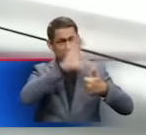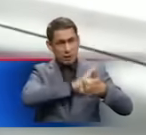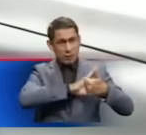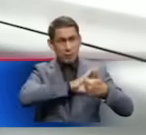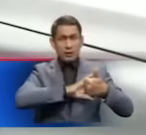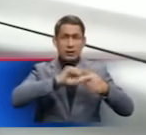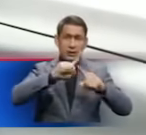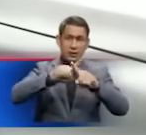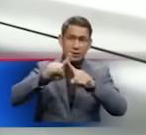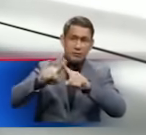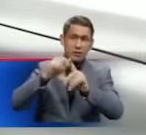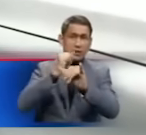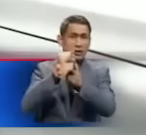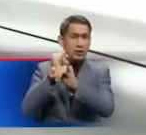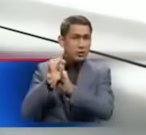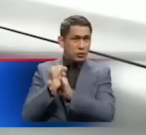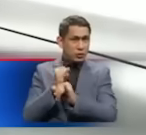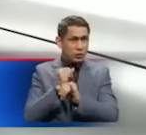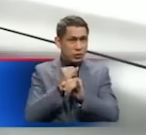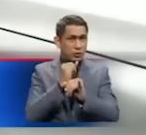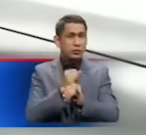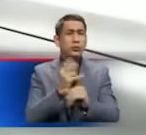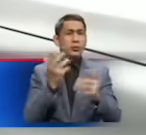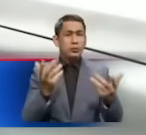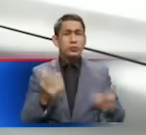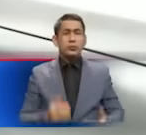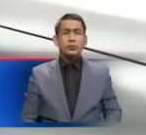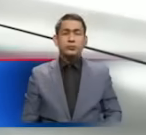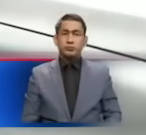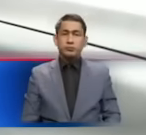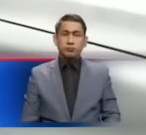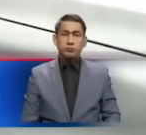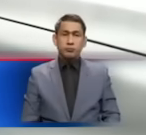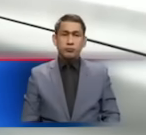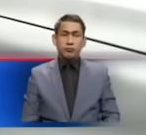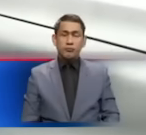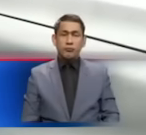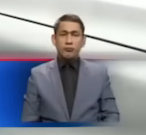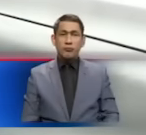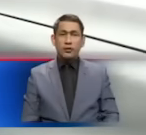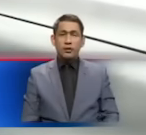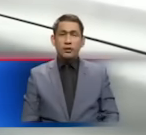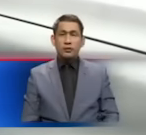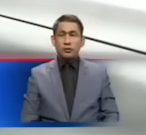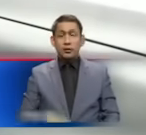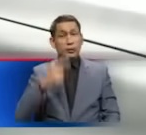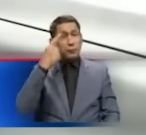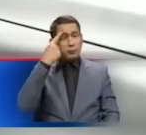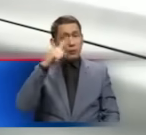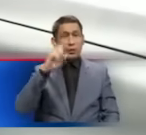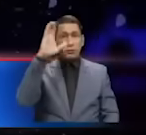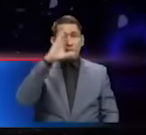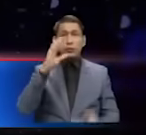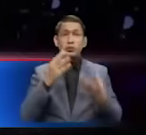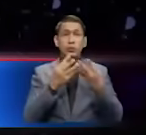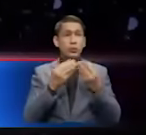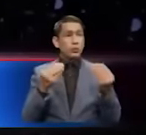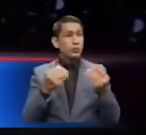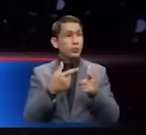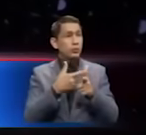resto de aristas, justamente las autoridades locales, para que dar una solución integral a esta situación.